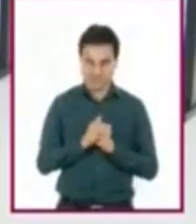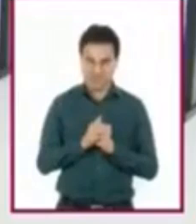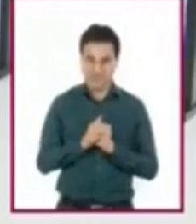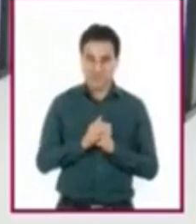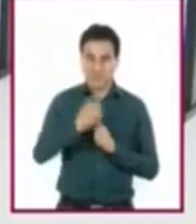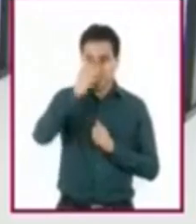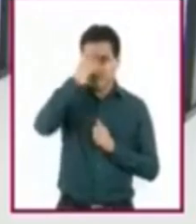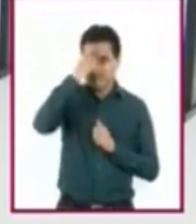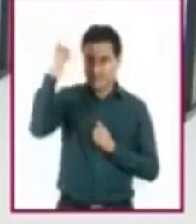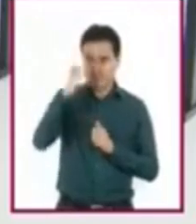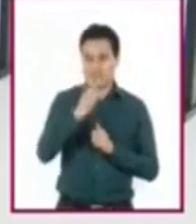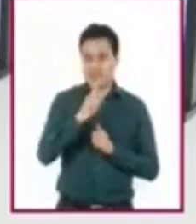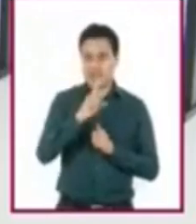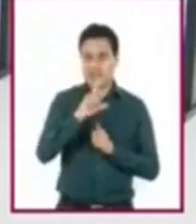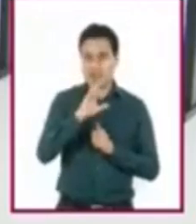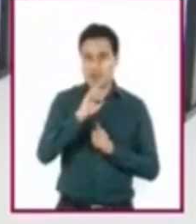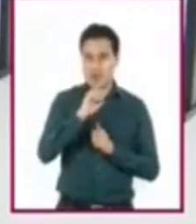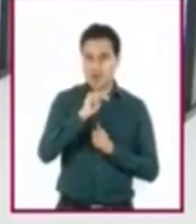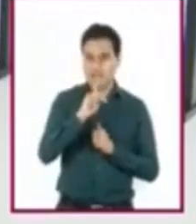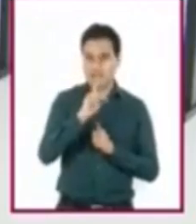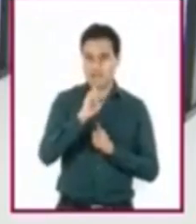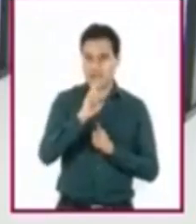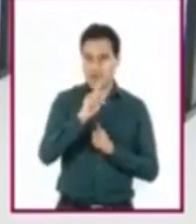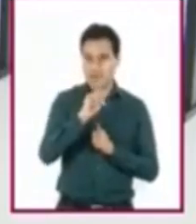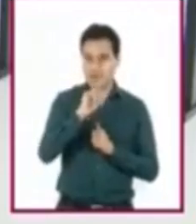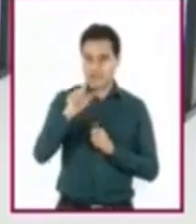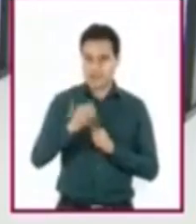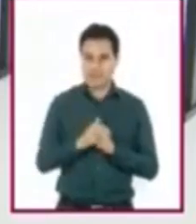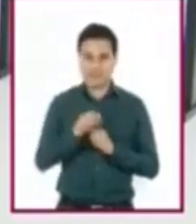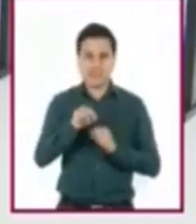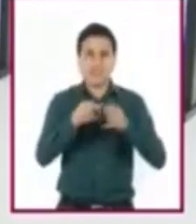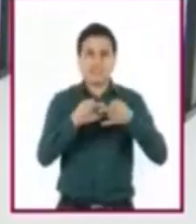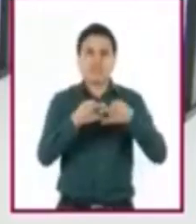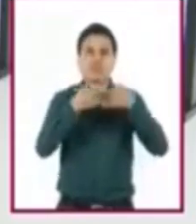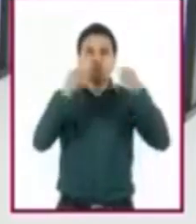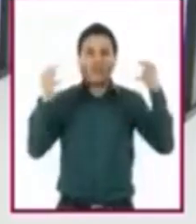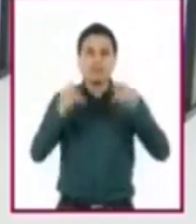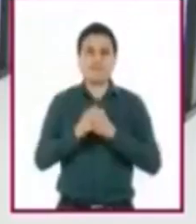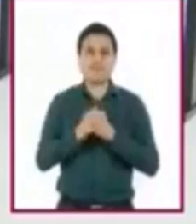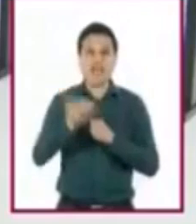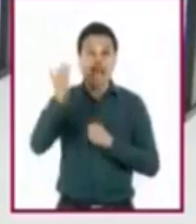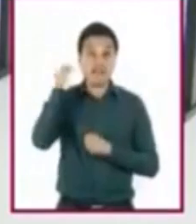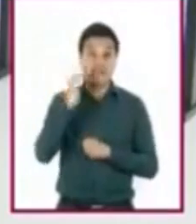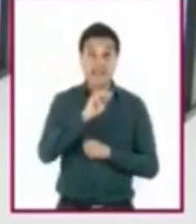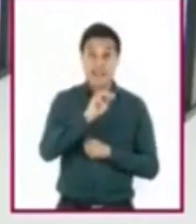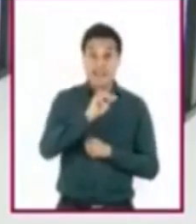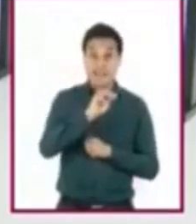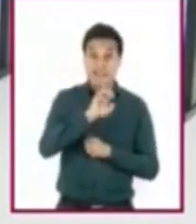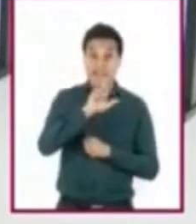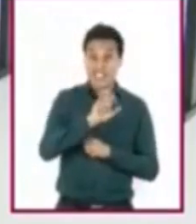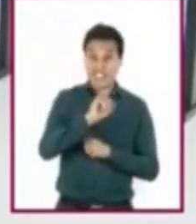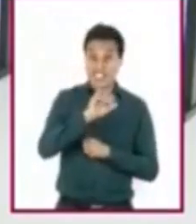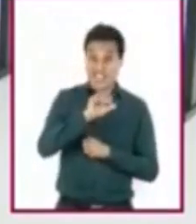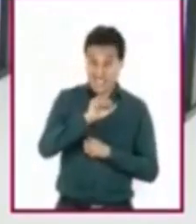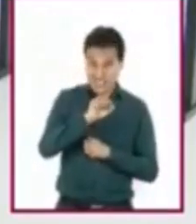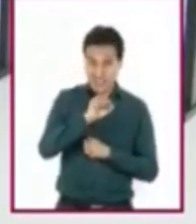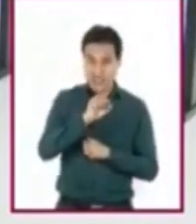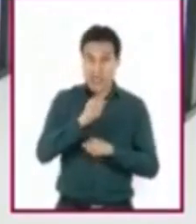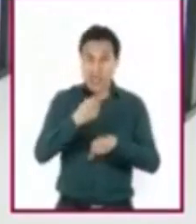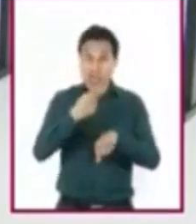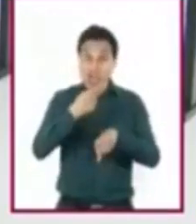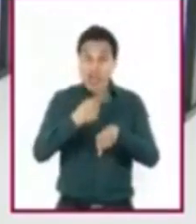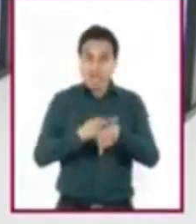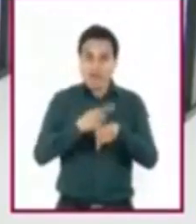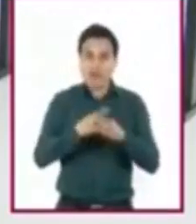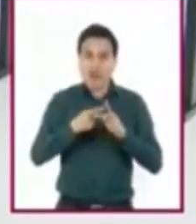Portilla, que nos da un panorama de lo que sucedió con los mexicas ante el brote de una enfermedad nueva que no sabían cómo